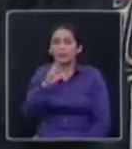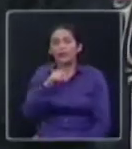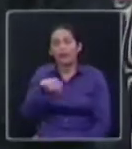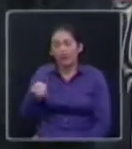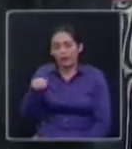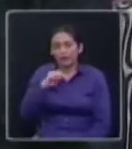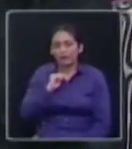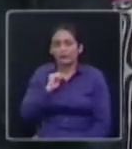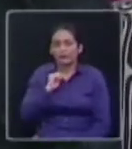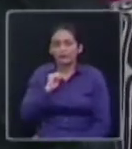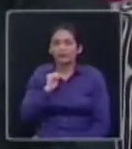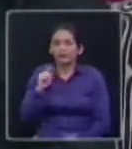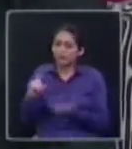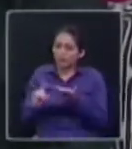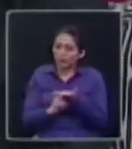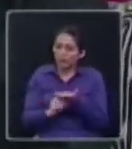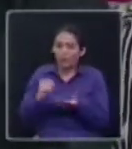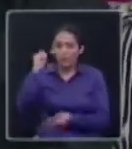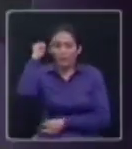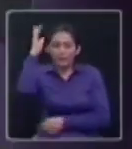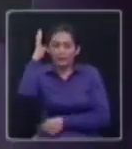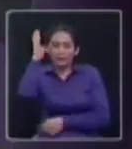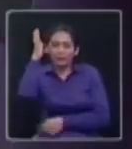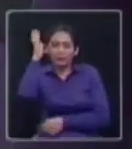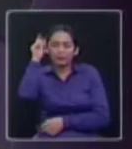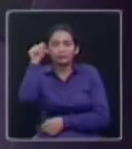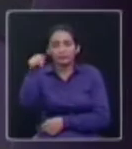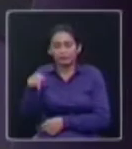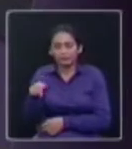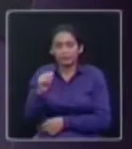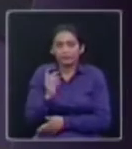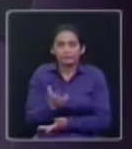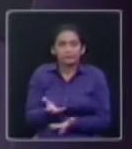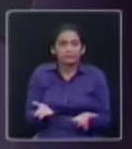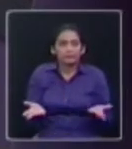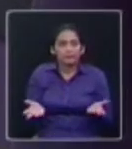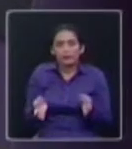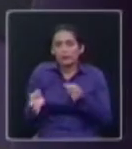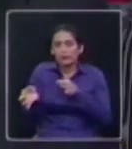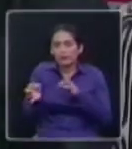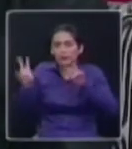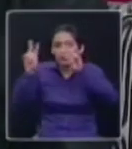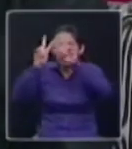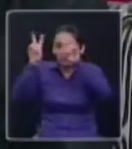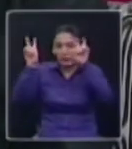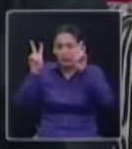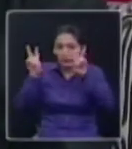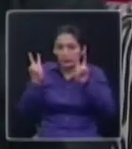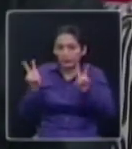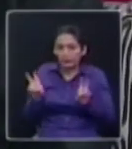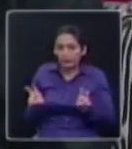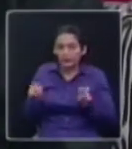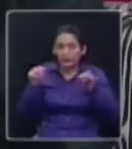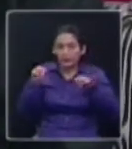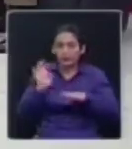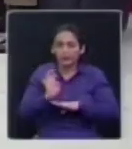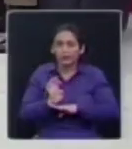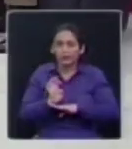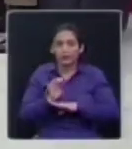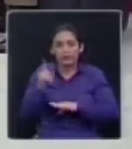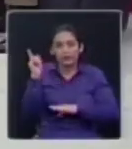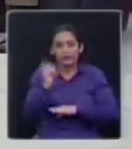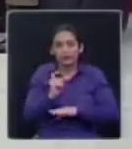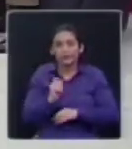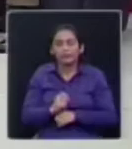lugar el evento. Okay. Abordando todos estos retos para el Ecuador. Perfecto.